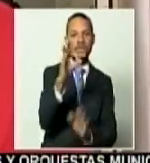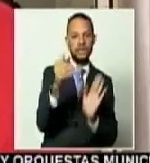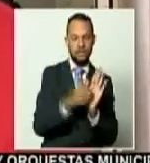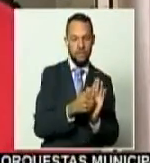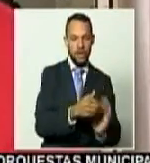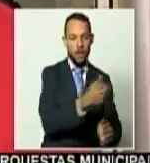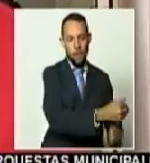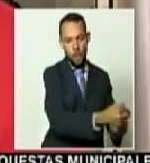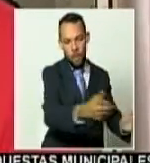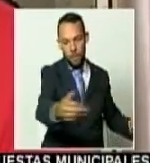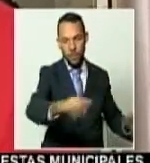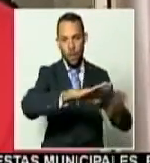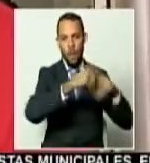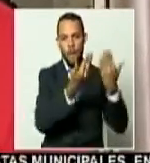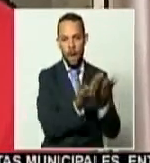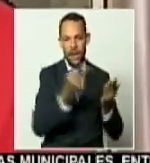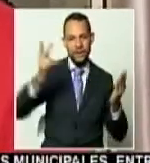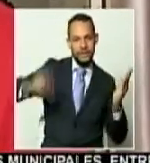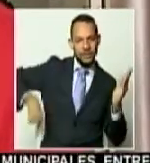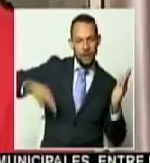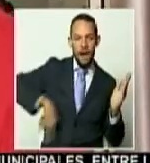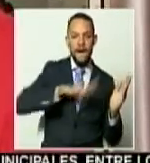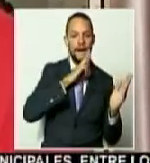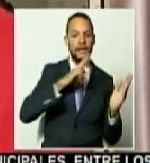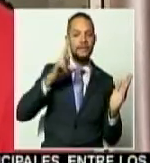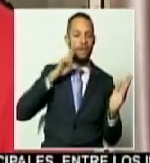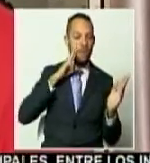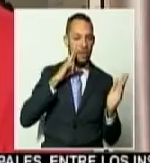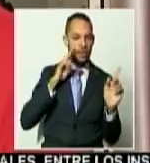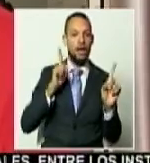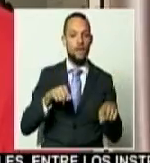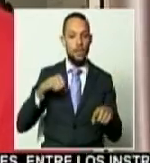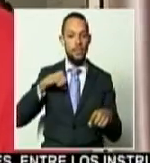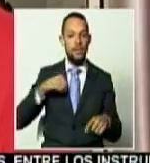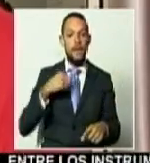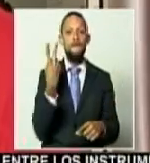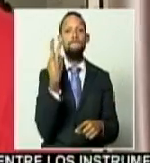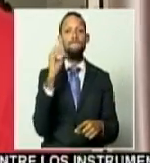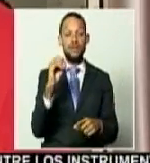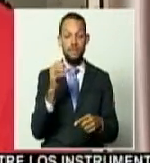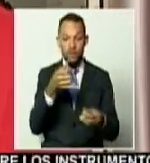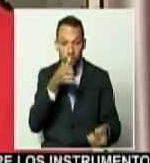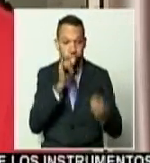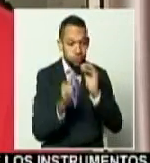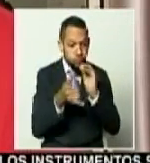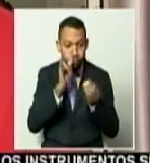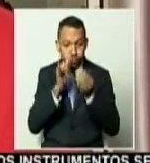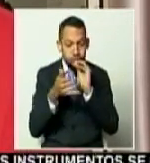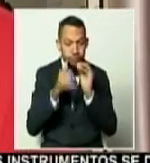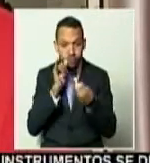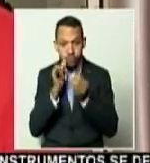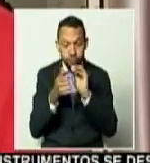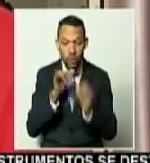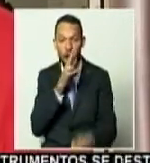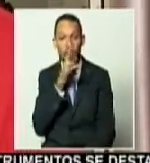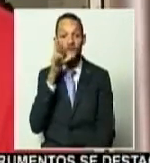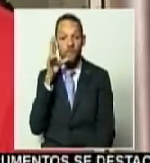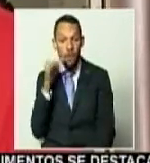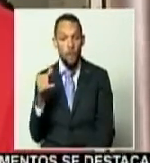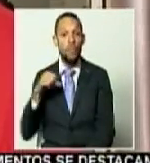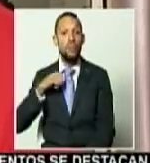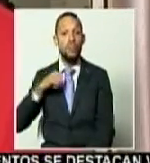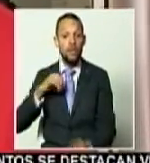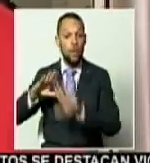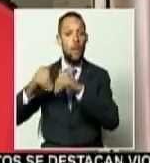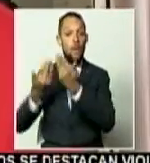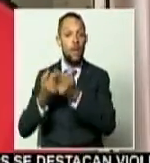básica primaria y la secundaria en almuerzos y 20.000 refrigerios que llegan a toda la zona rural que antes no llegaban, con una inversión de